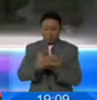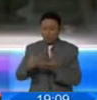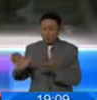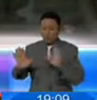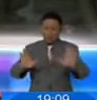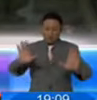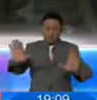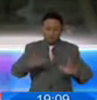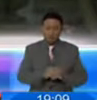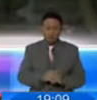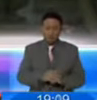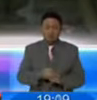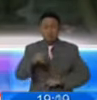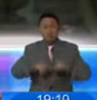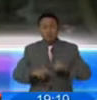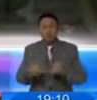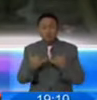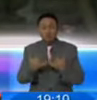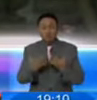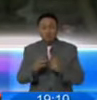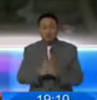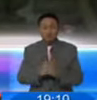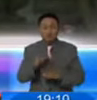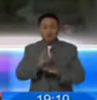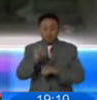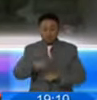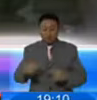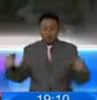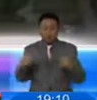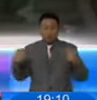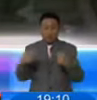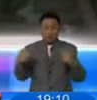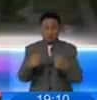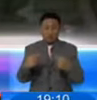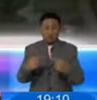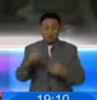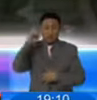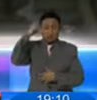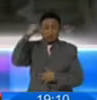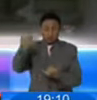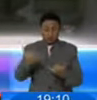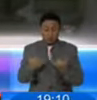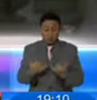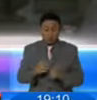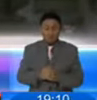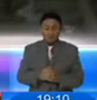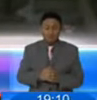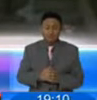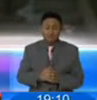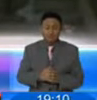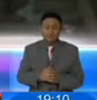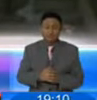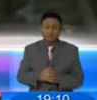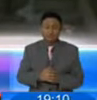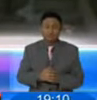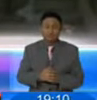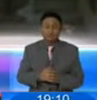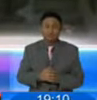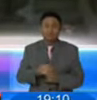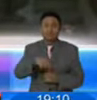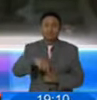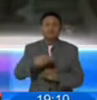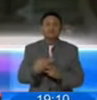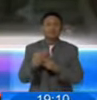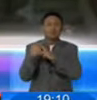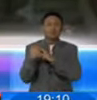aquellas voces que todavía quieren enfrentarnos entre ecuatorianos, y que el gobierno está para